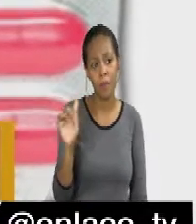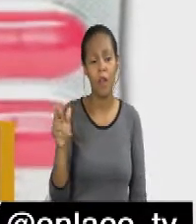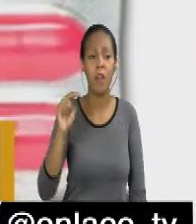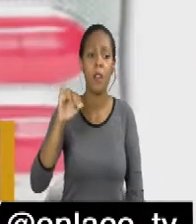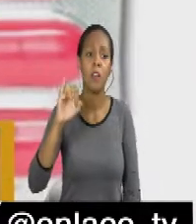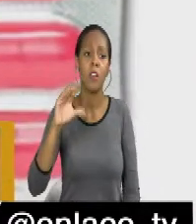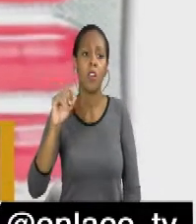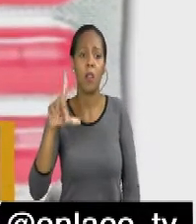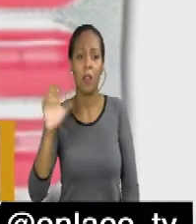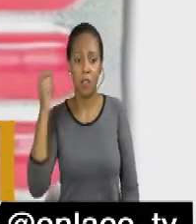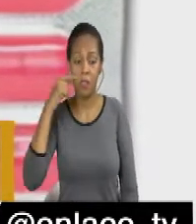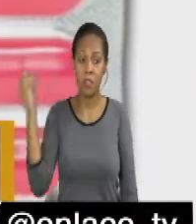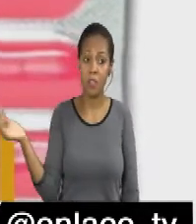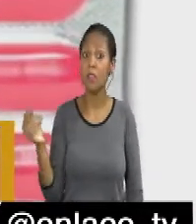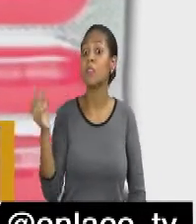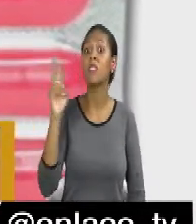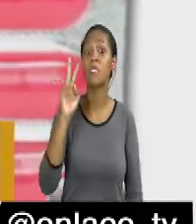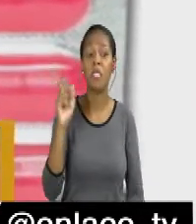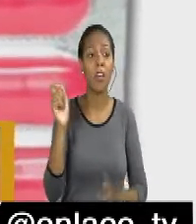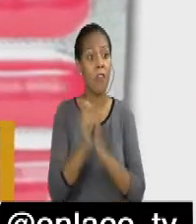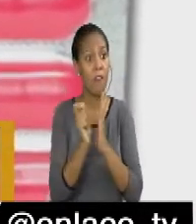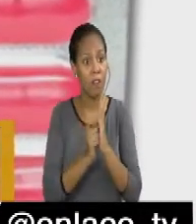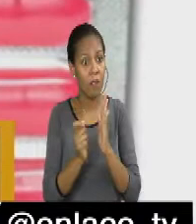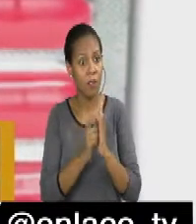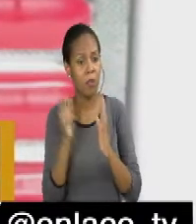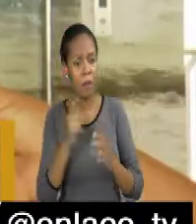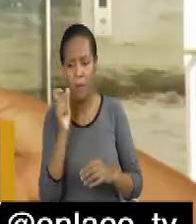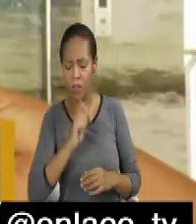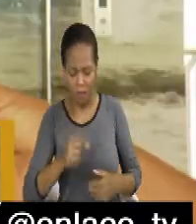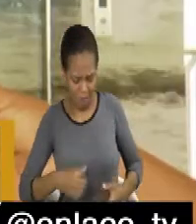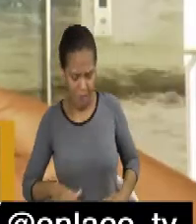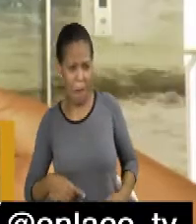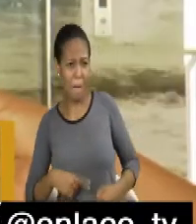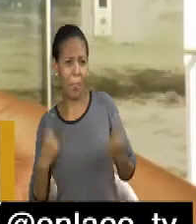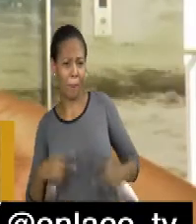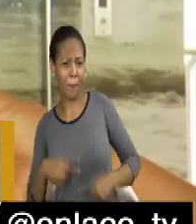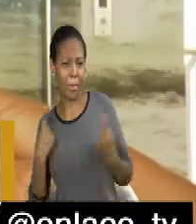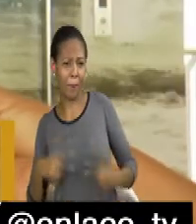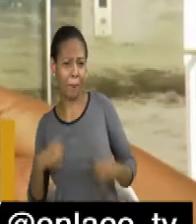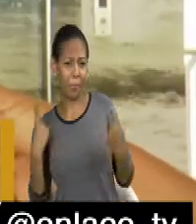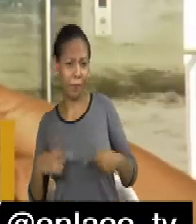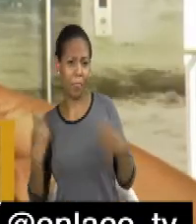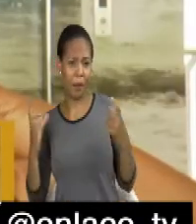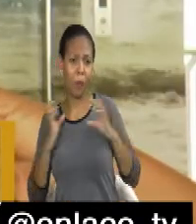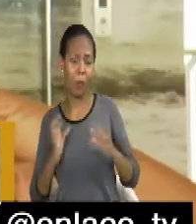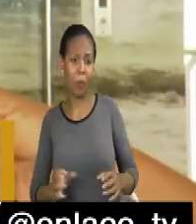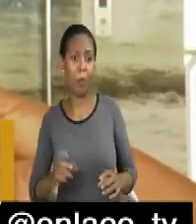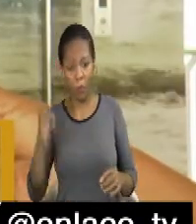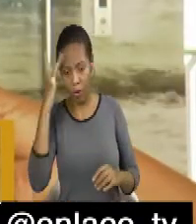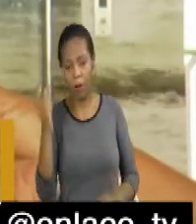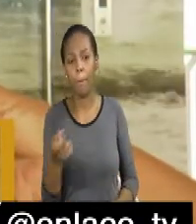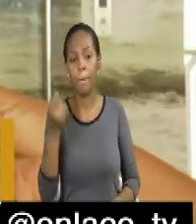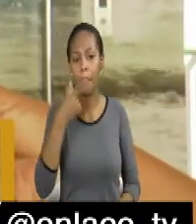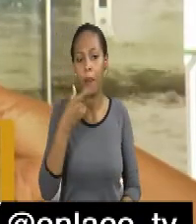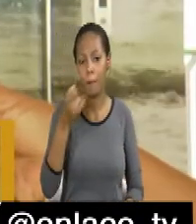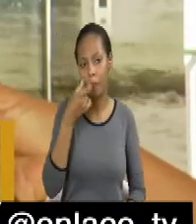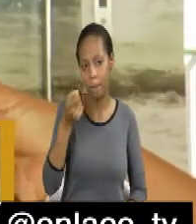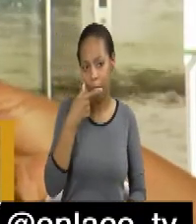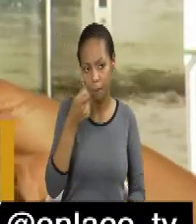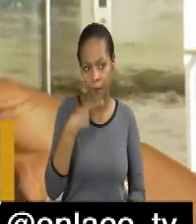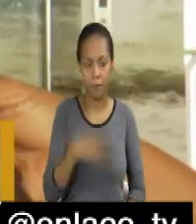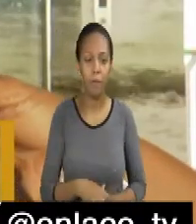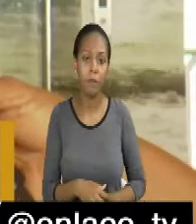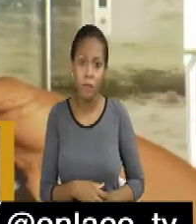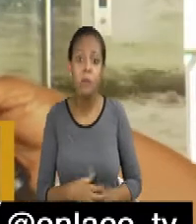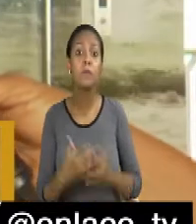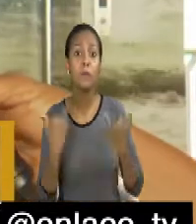reportar 7 casos de reacciones o de eventos adversos relacionados con el consumo de este suplemento dietario. Por eso